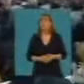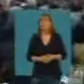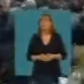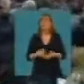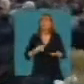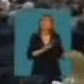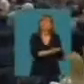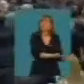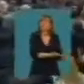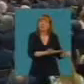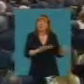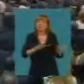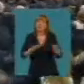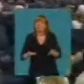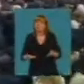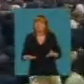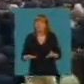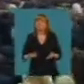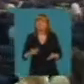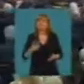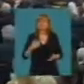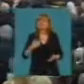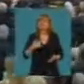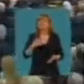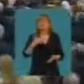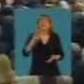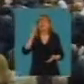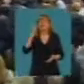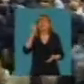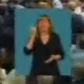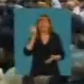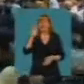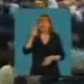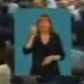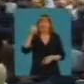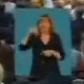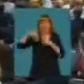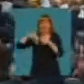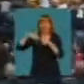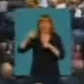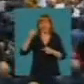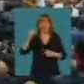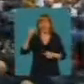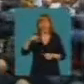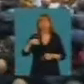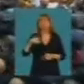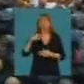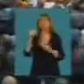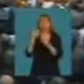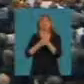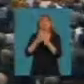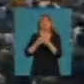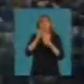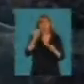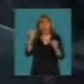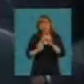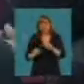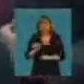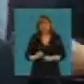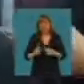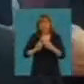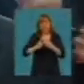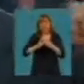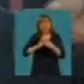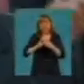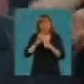Convocamos a continuación al señor doctor José Lino Salvador Barañao a realizar la jura como ministro de Ciencia, Tecnología e Innovación Productiva.